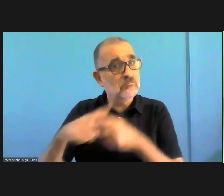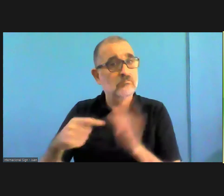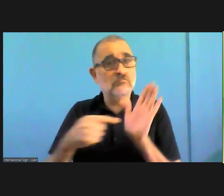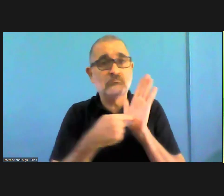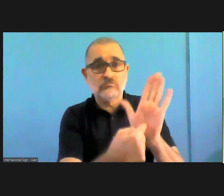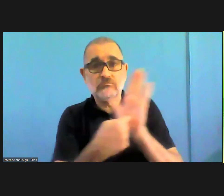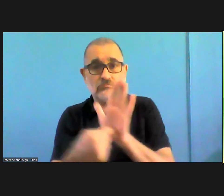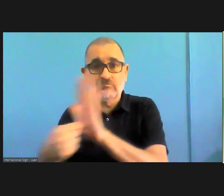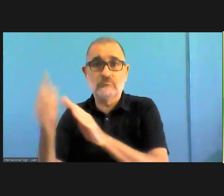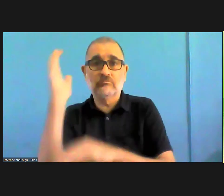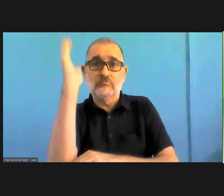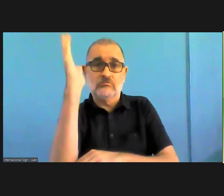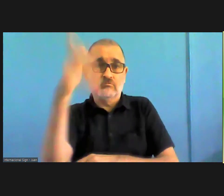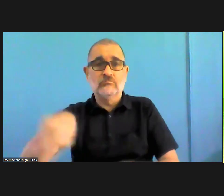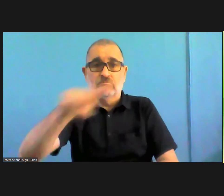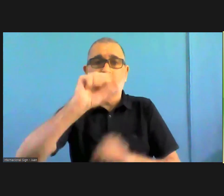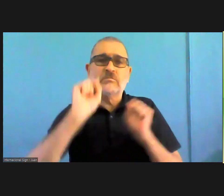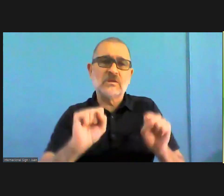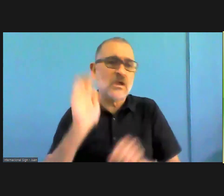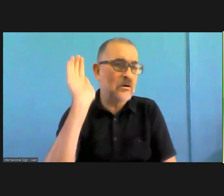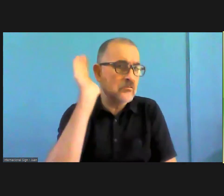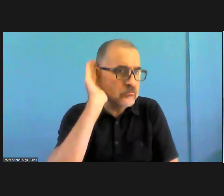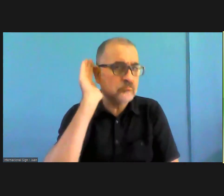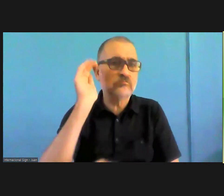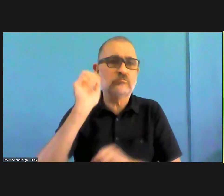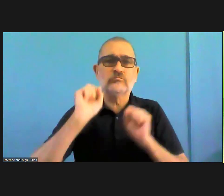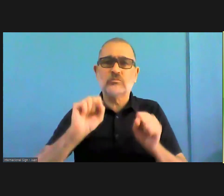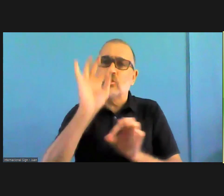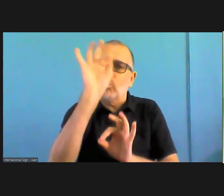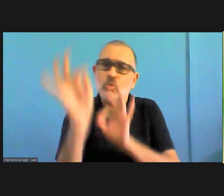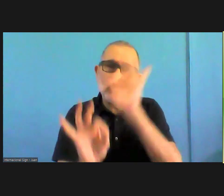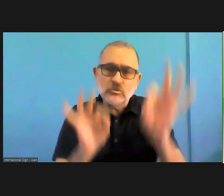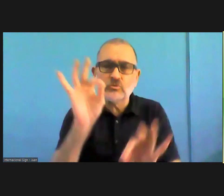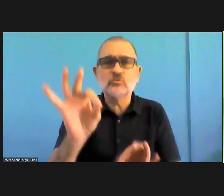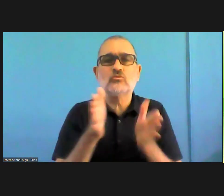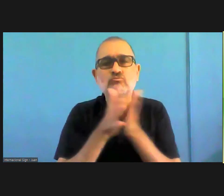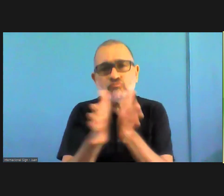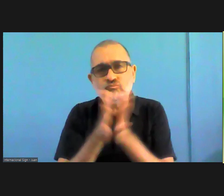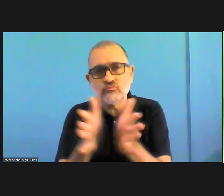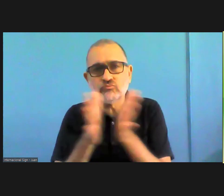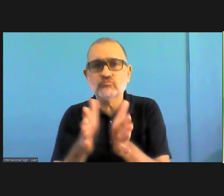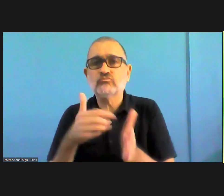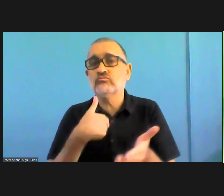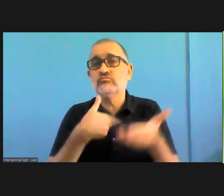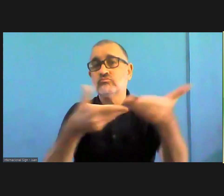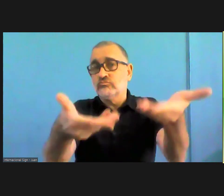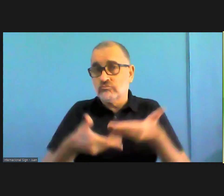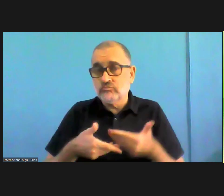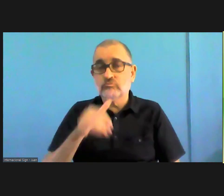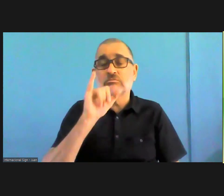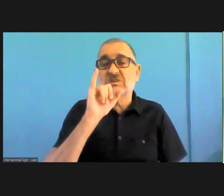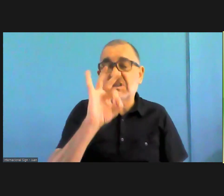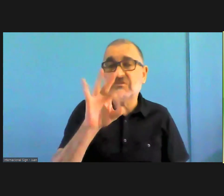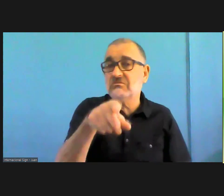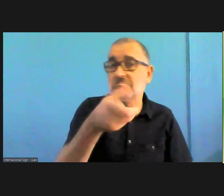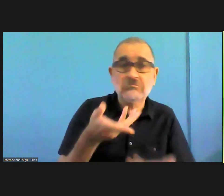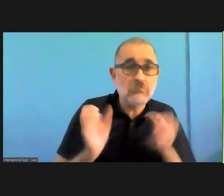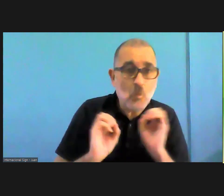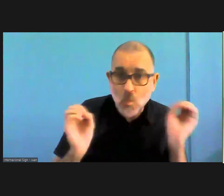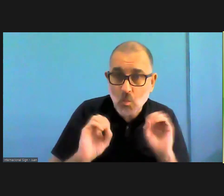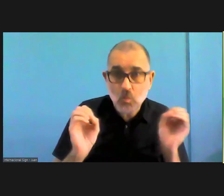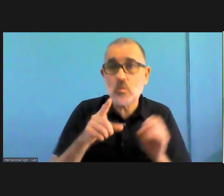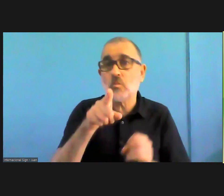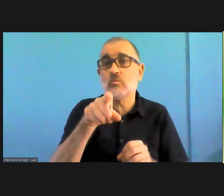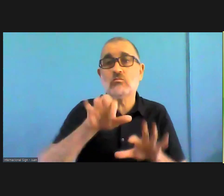tener preguntas o comentarios gracias a estas presentaciones. De modo que si no lo han hecho, nos pueden mandar las preguntas